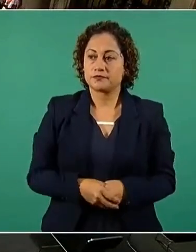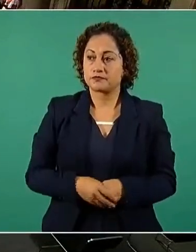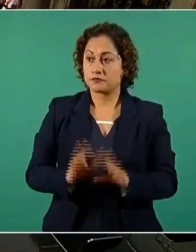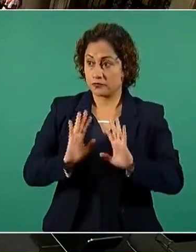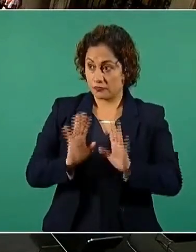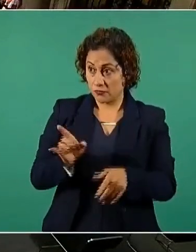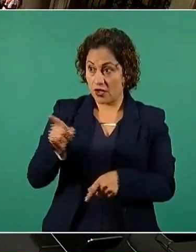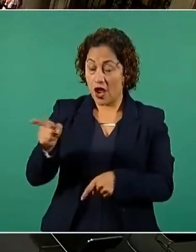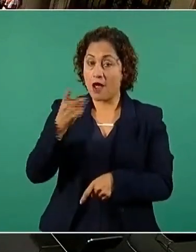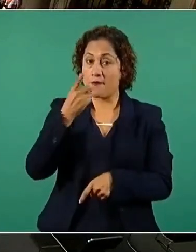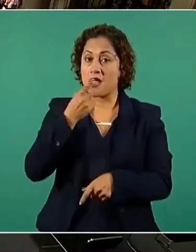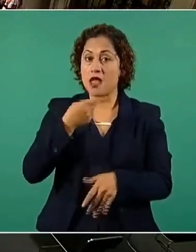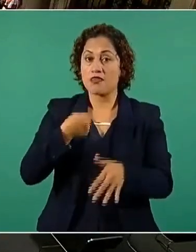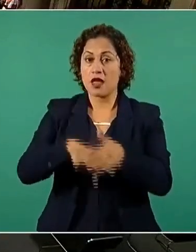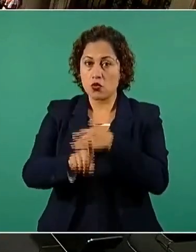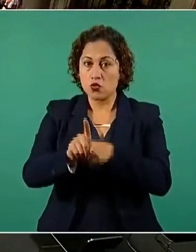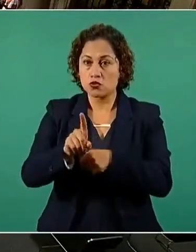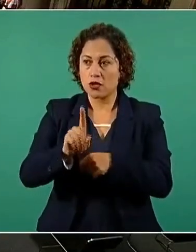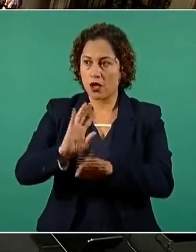denuncias,